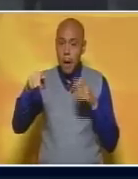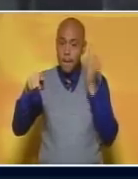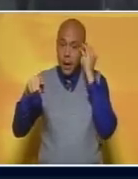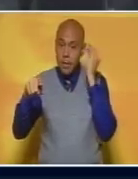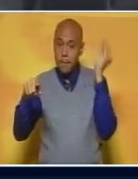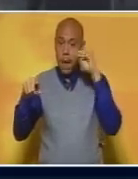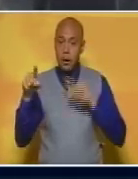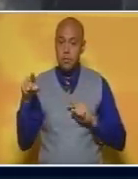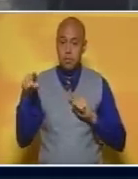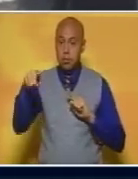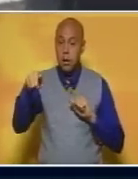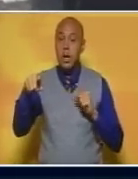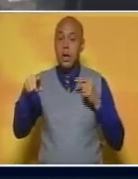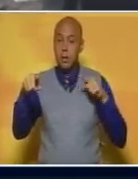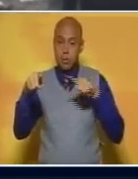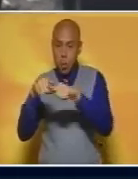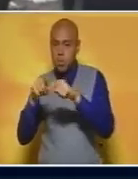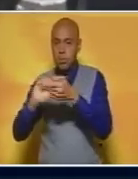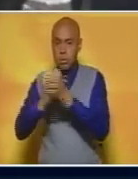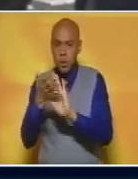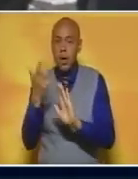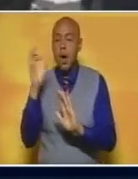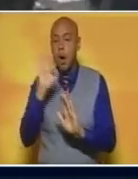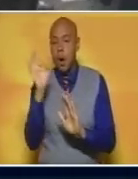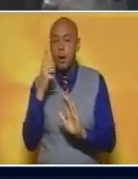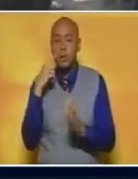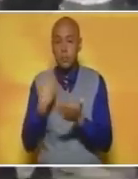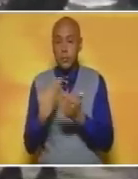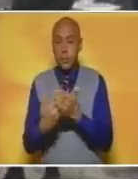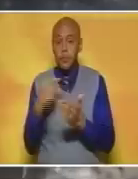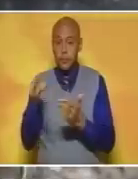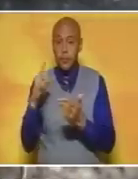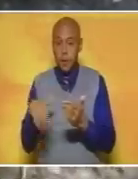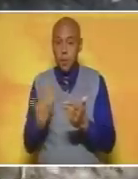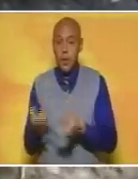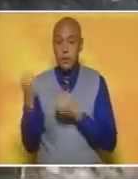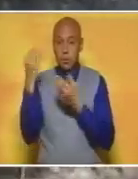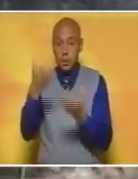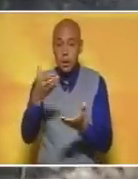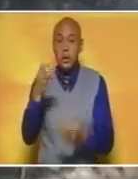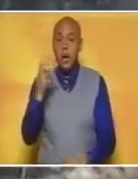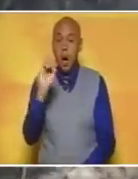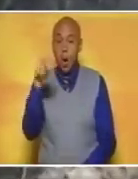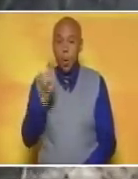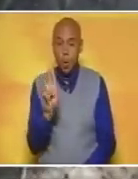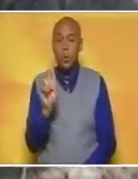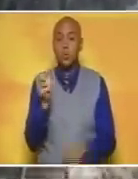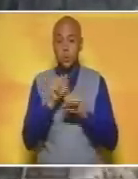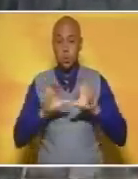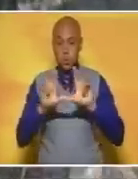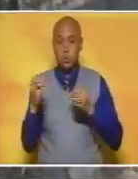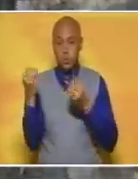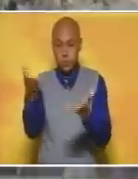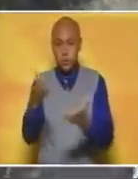fue deliberadamente, a fin de evaluar si llevará el caso ante el Consejo de Seguridad de